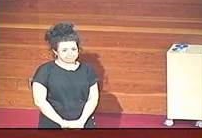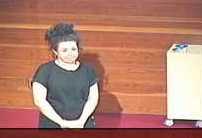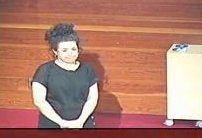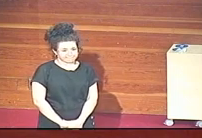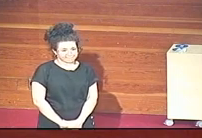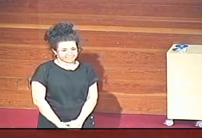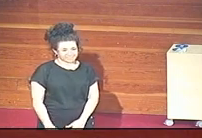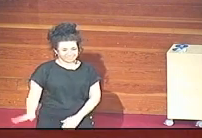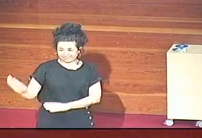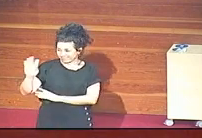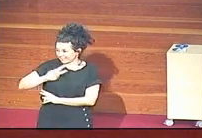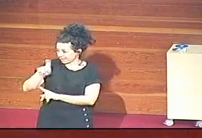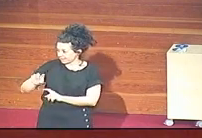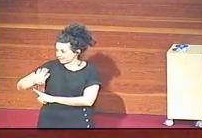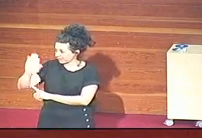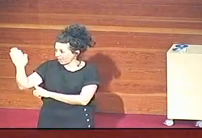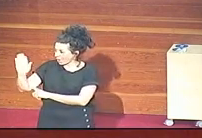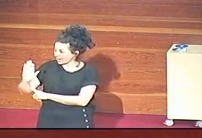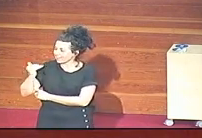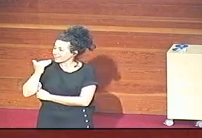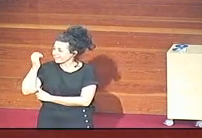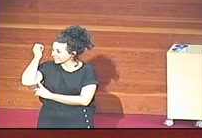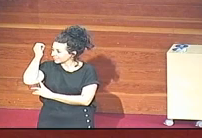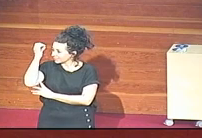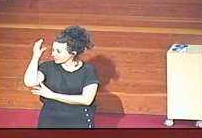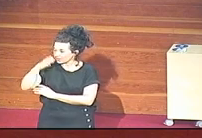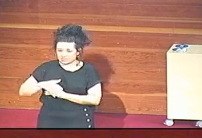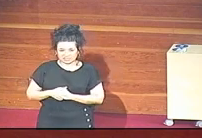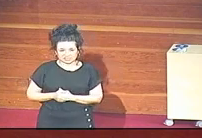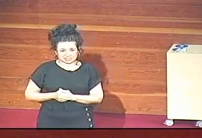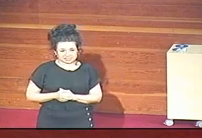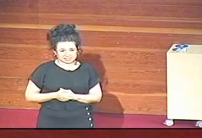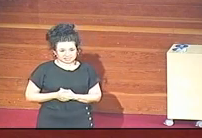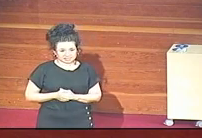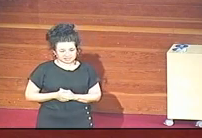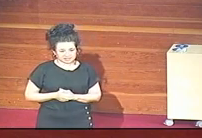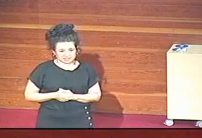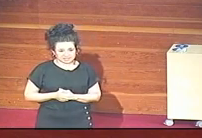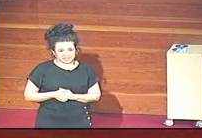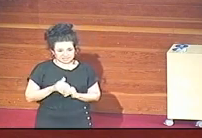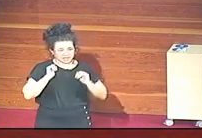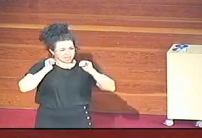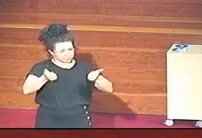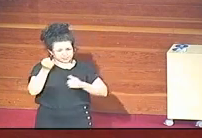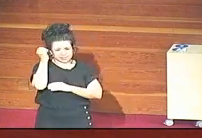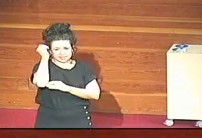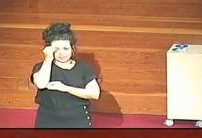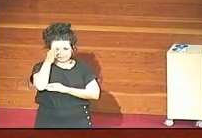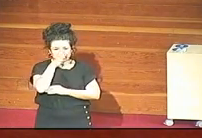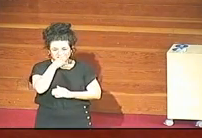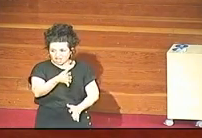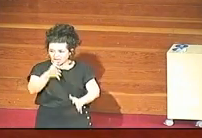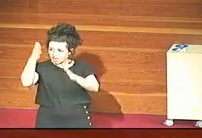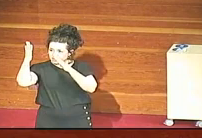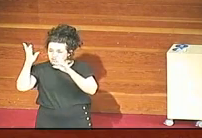hola gracias por la charla mira al empezar la conferencia has dicho que hace diez años no hablábamos